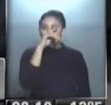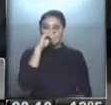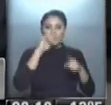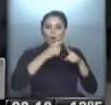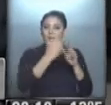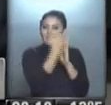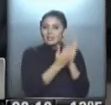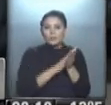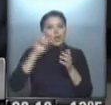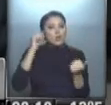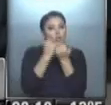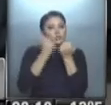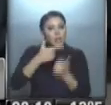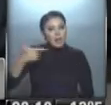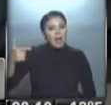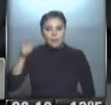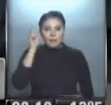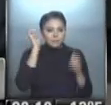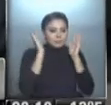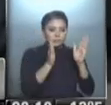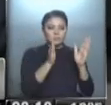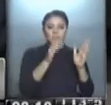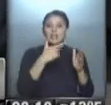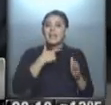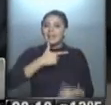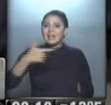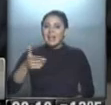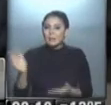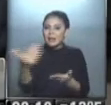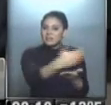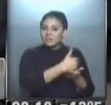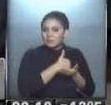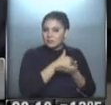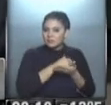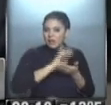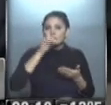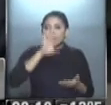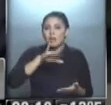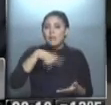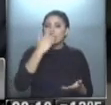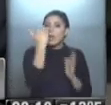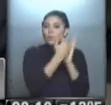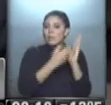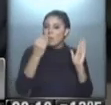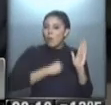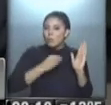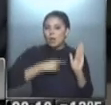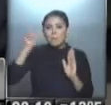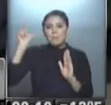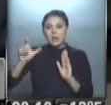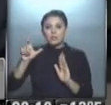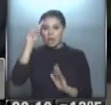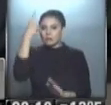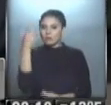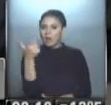control de armas en el país tienen como uno de sus paradigmas el desarme en todo sentido no solo en el programa voluntario de entrega de armas sino